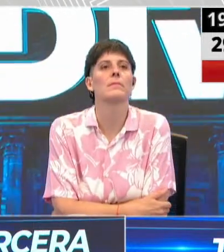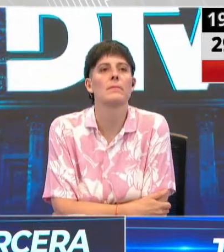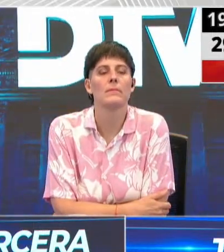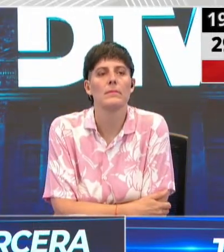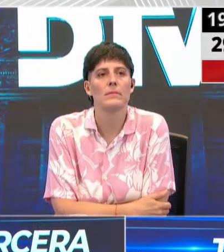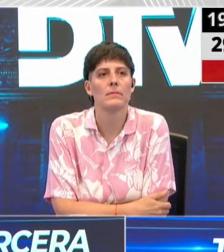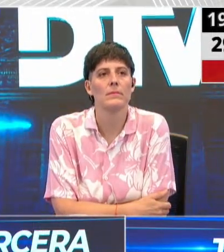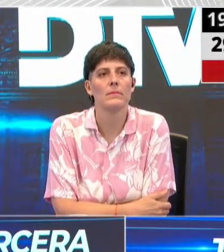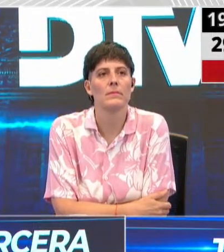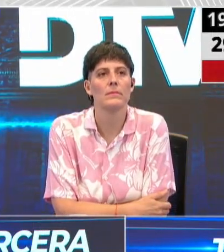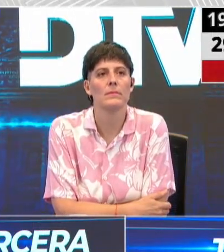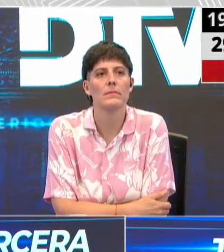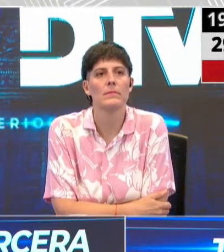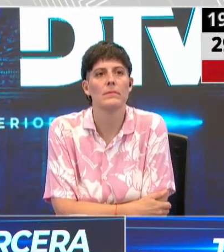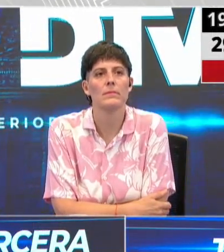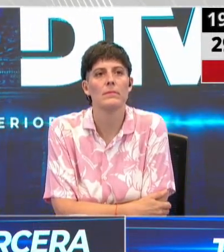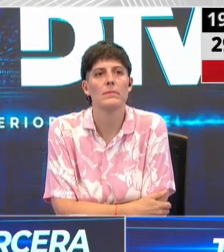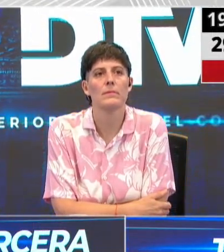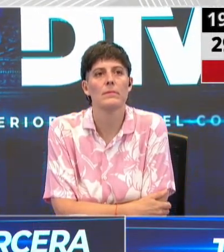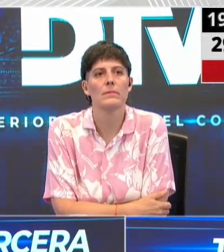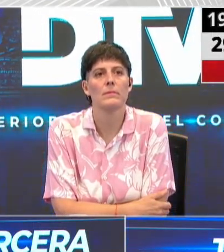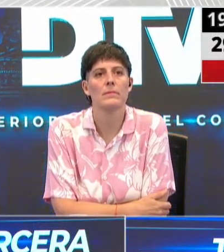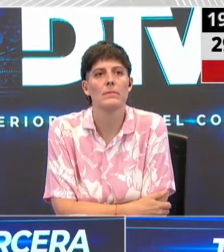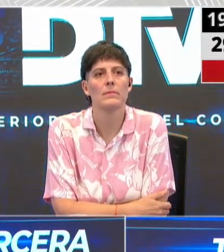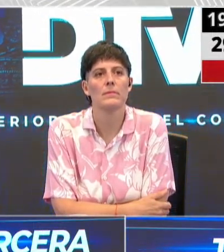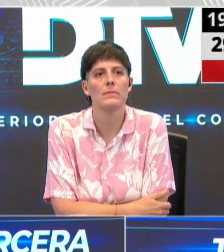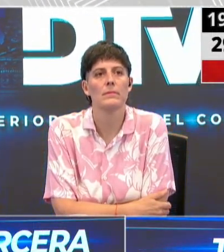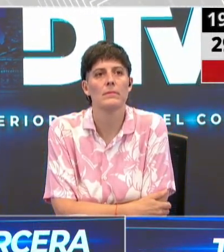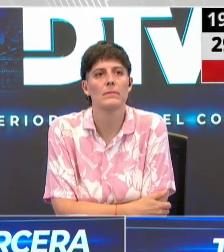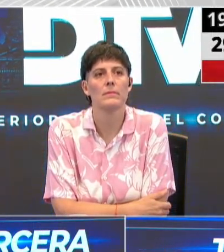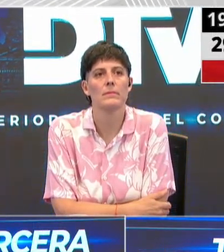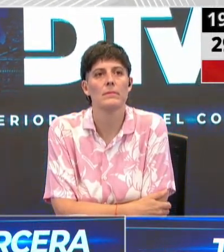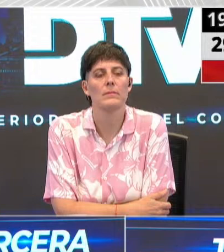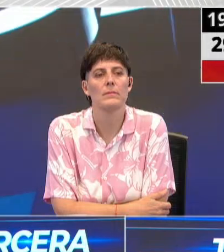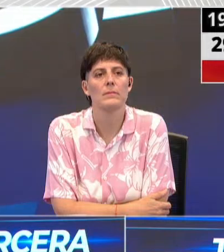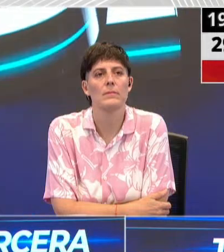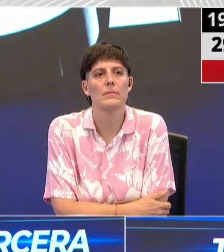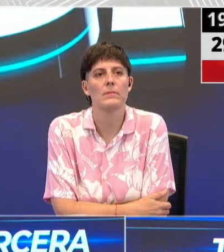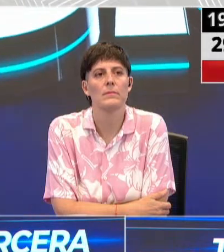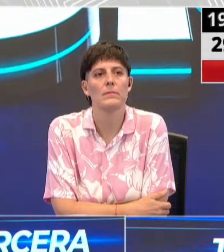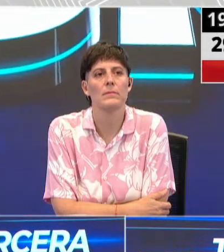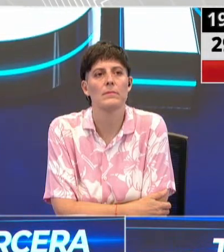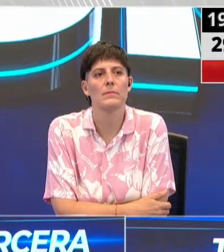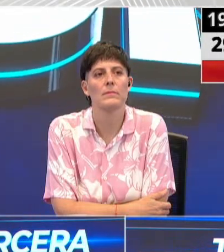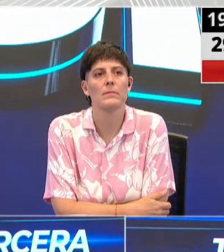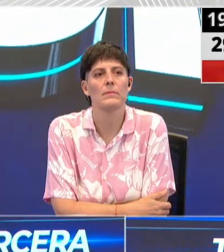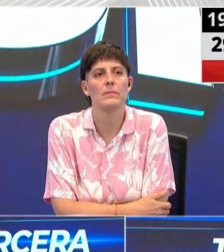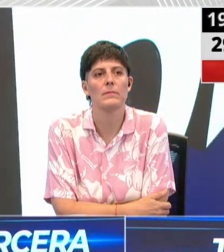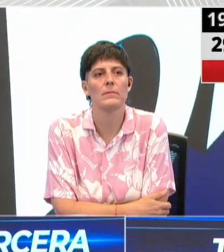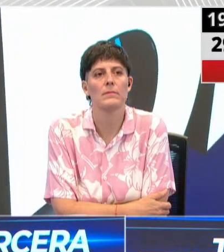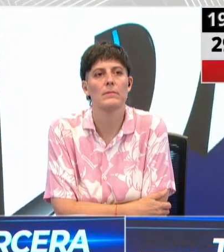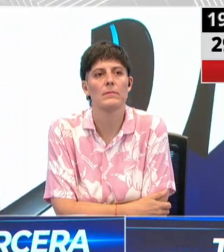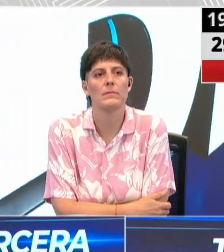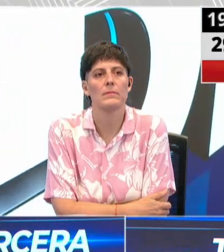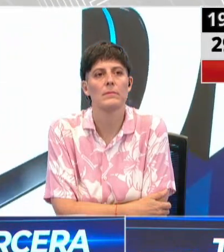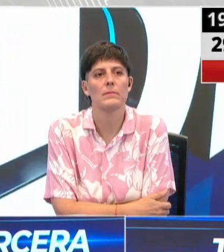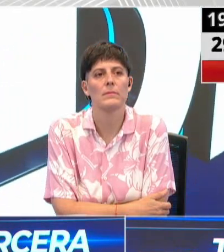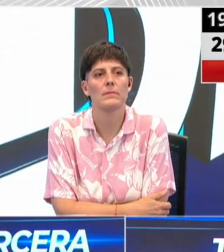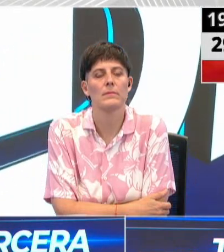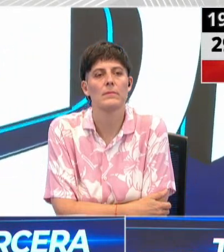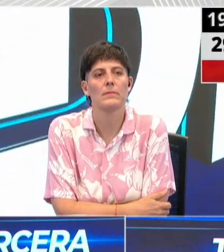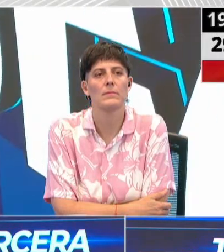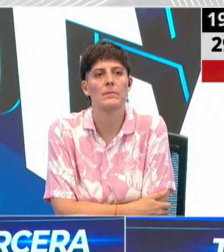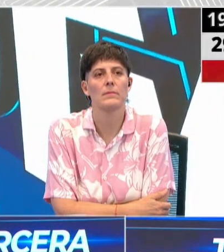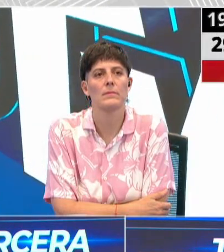de actividades, pero sí me parece que a lo que se refiere es a las marchas que se dan con movilizaciones